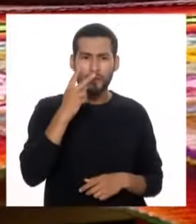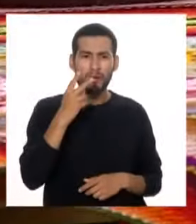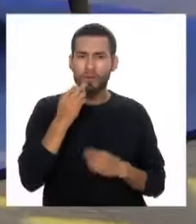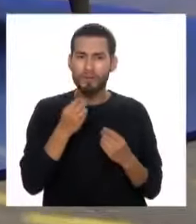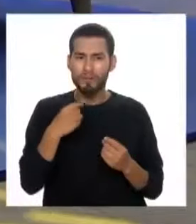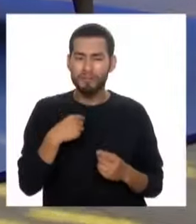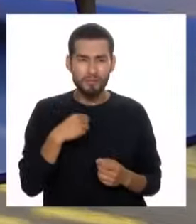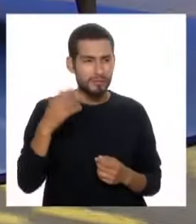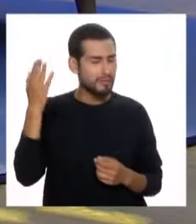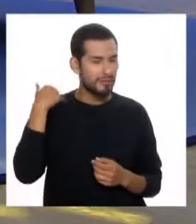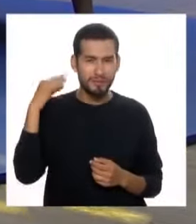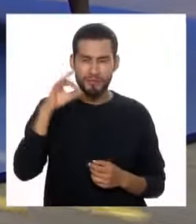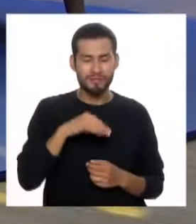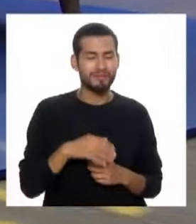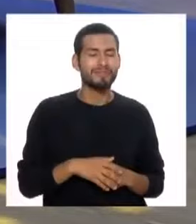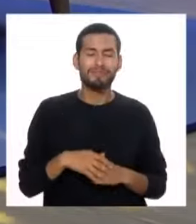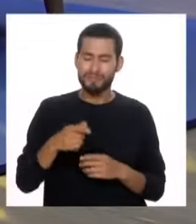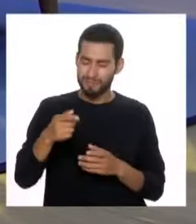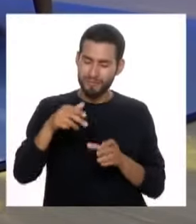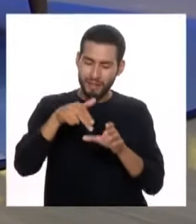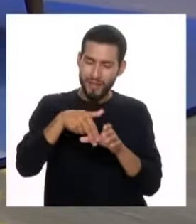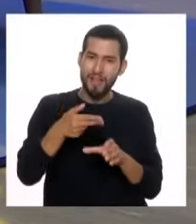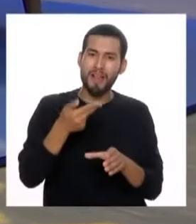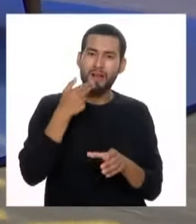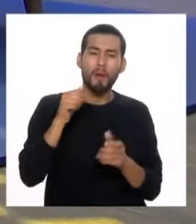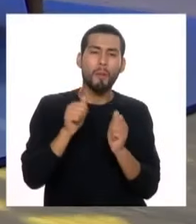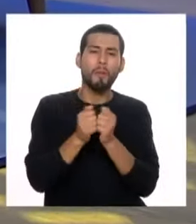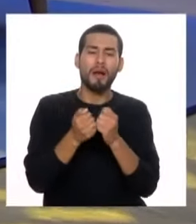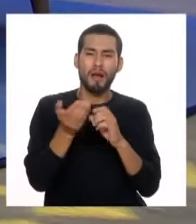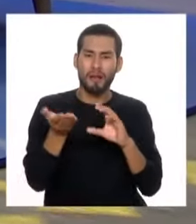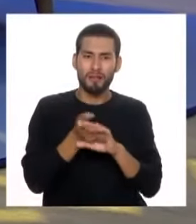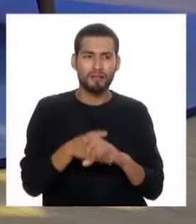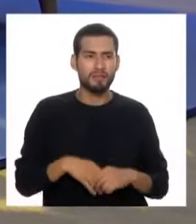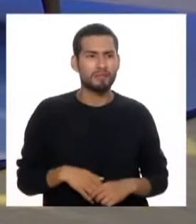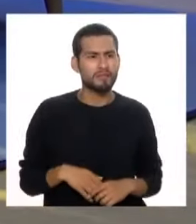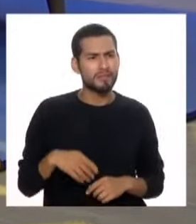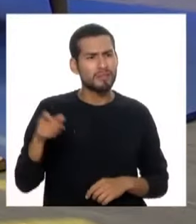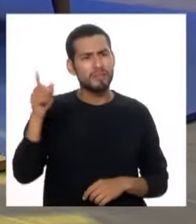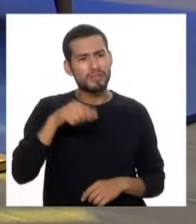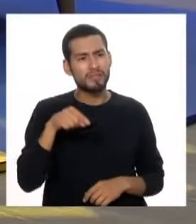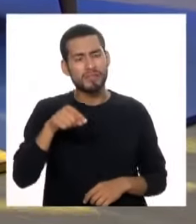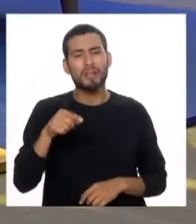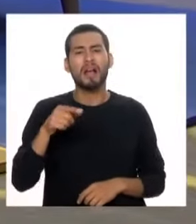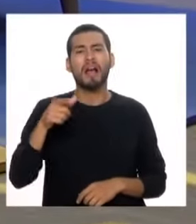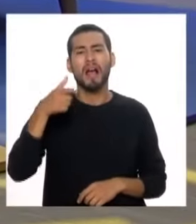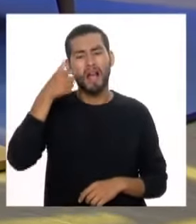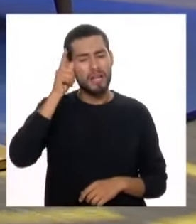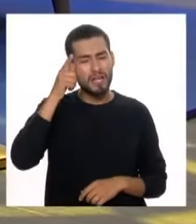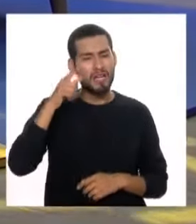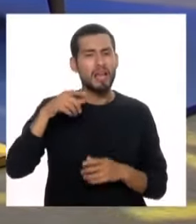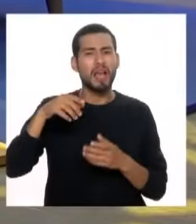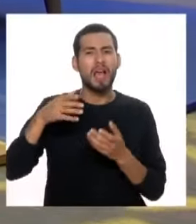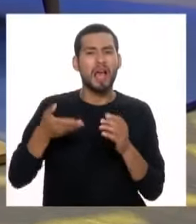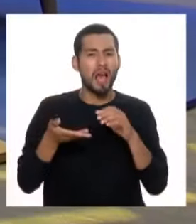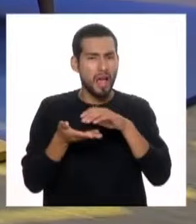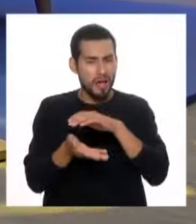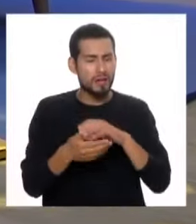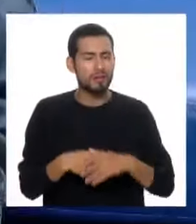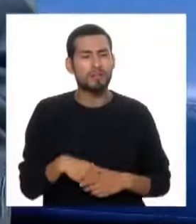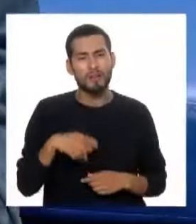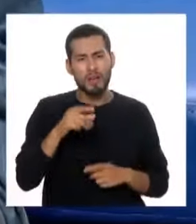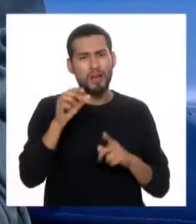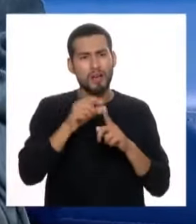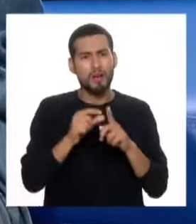que nunca he probado. Te recomiendo que lo pruebes con pancito. Manjar. ¿Y acá qué te has traído? Este es leche asada, este es